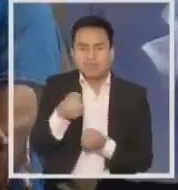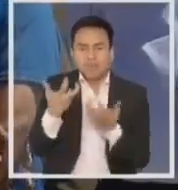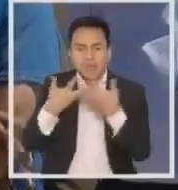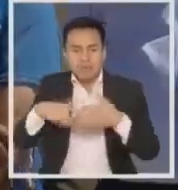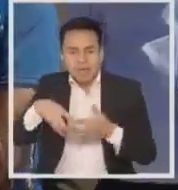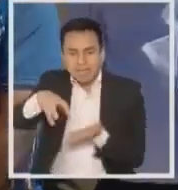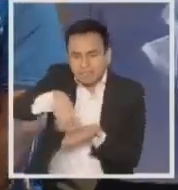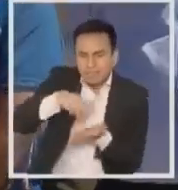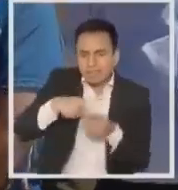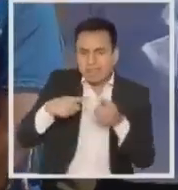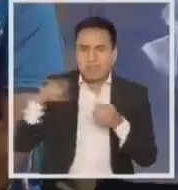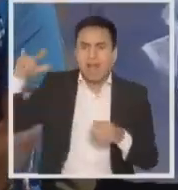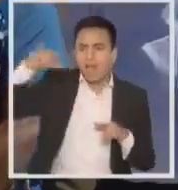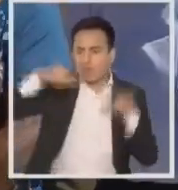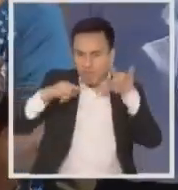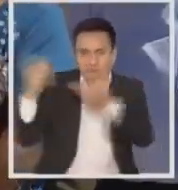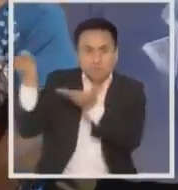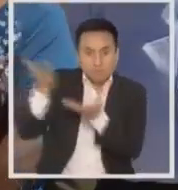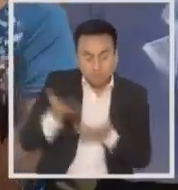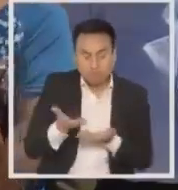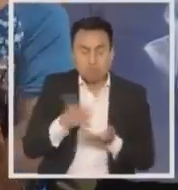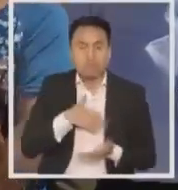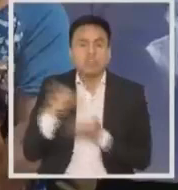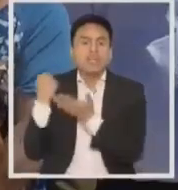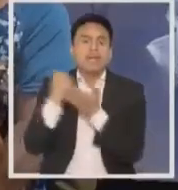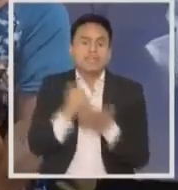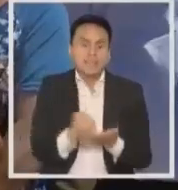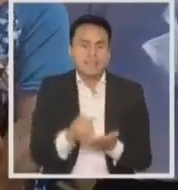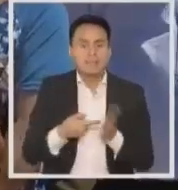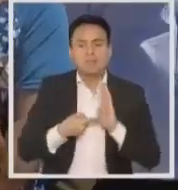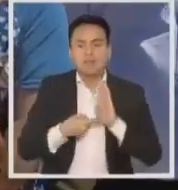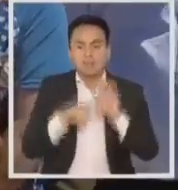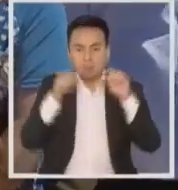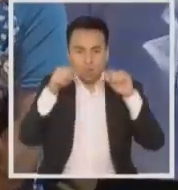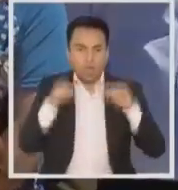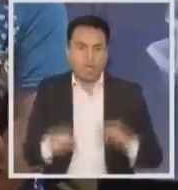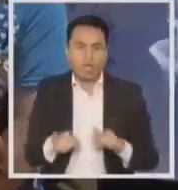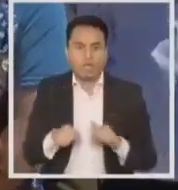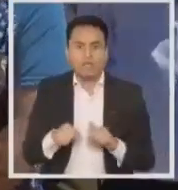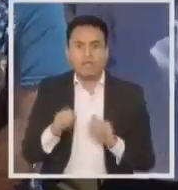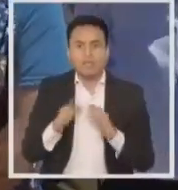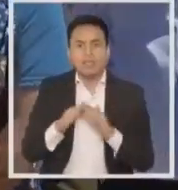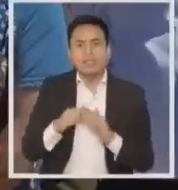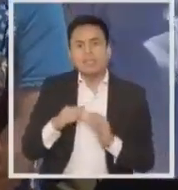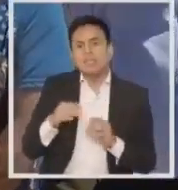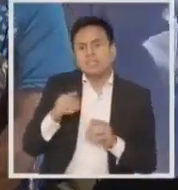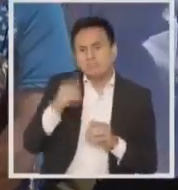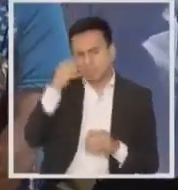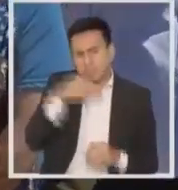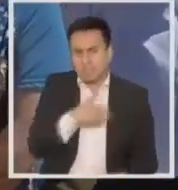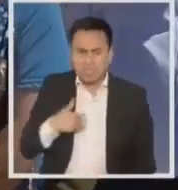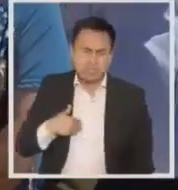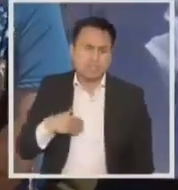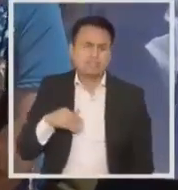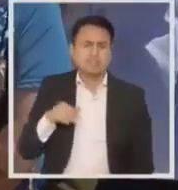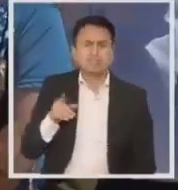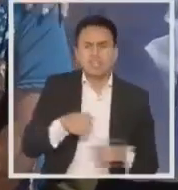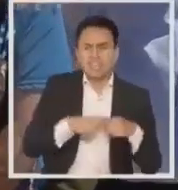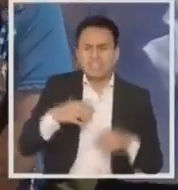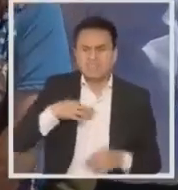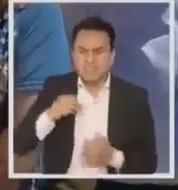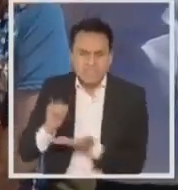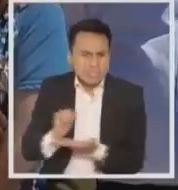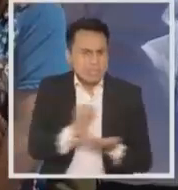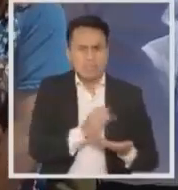maquinaria, aeronaves. Y es esa solidaridad que también se está expresando acá mediante las iglesias, mediante organizaciones de la sociedad civil,